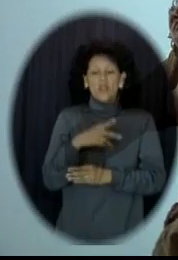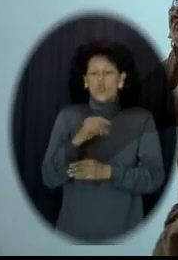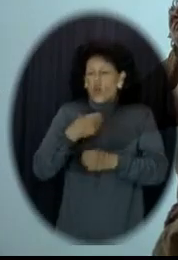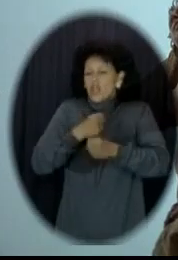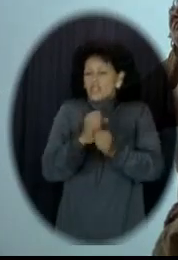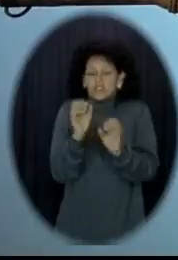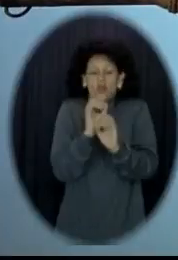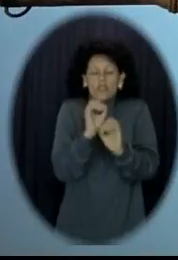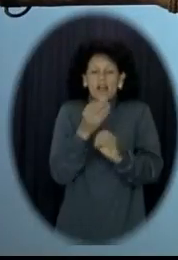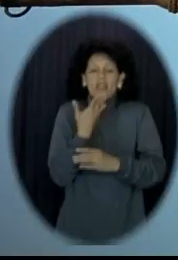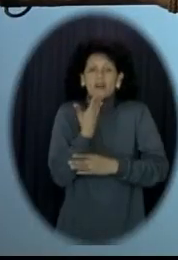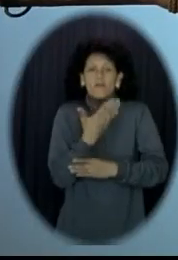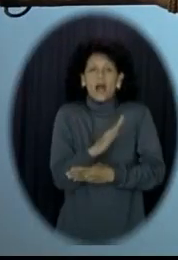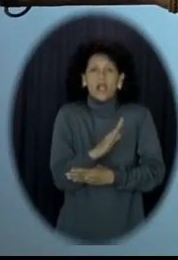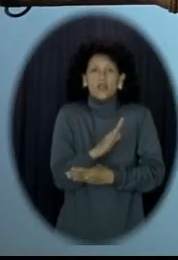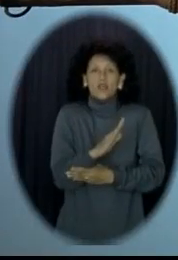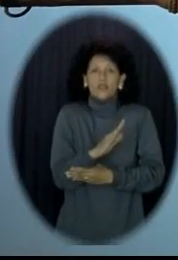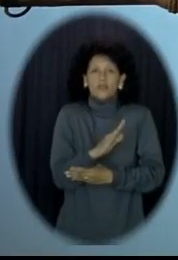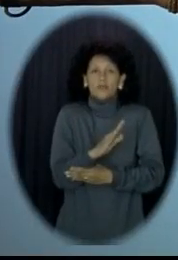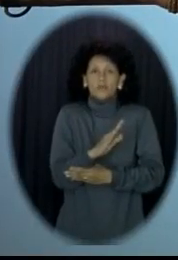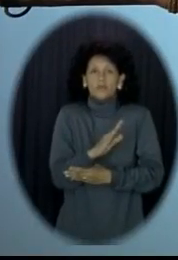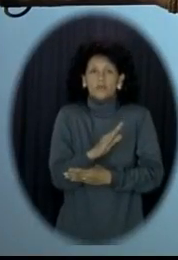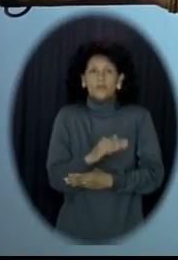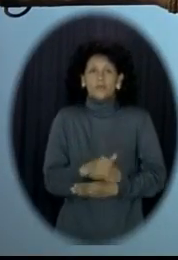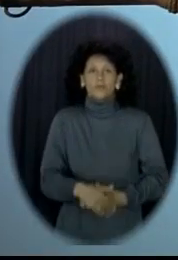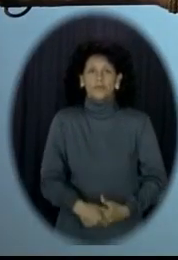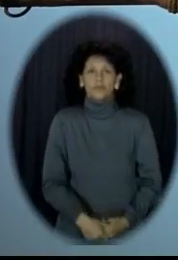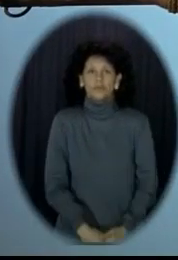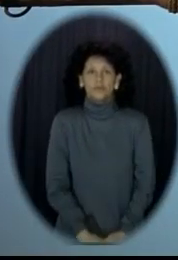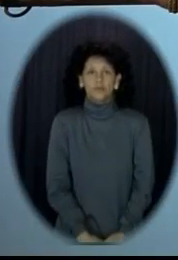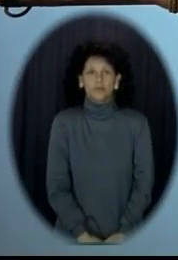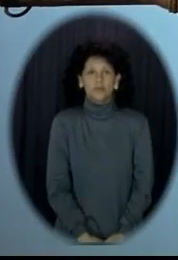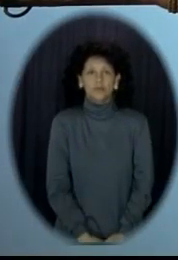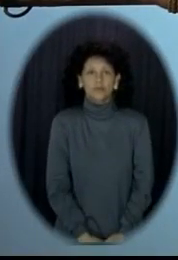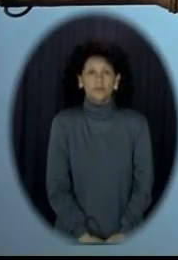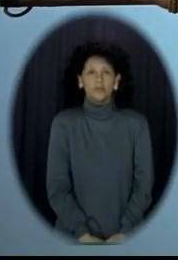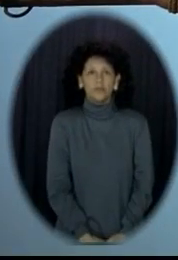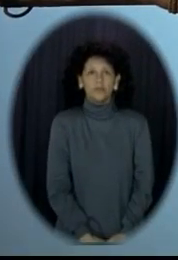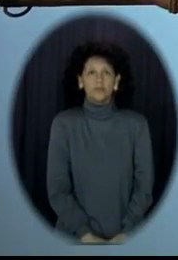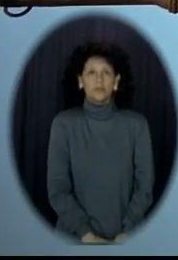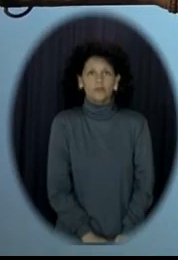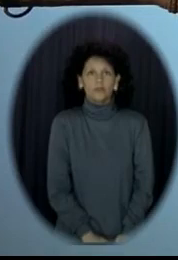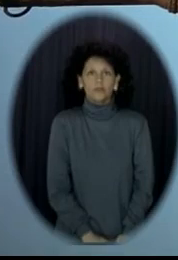castigo. Pero este hombre no hizo nada malo.